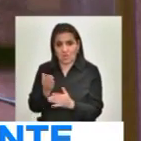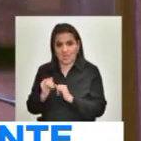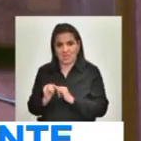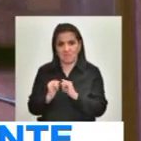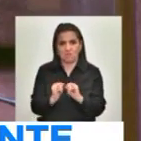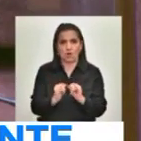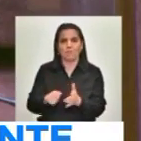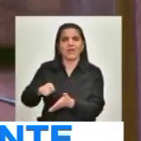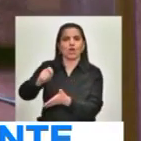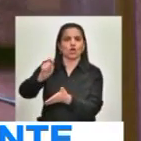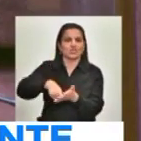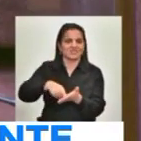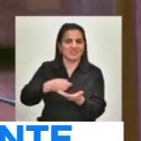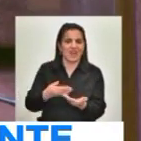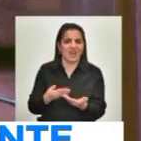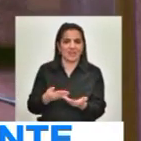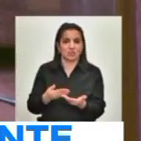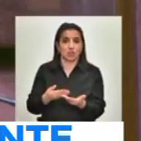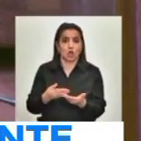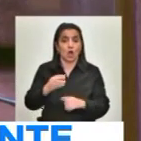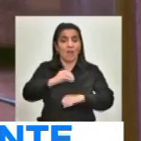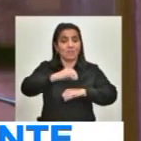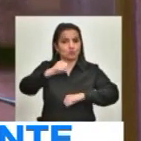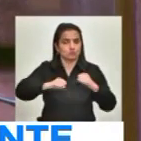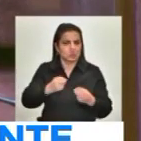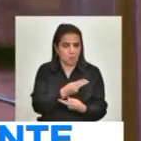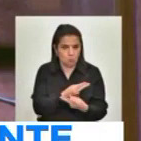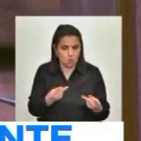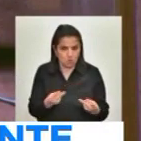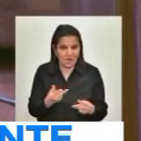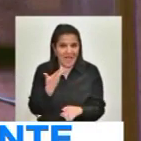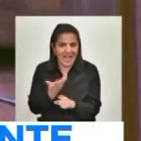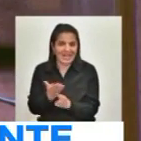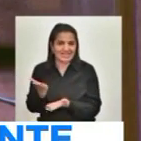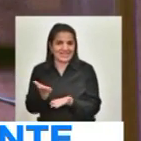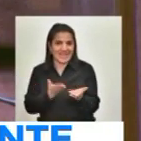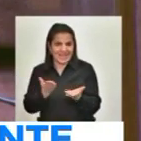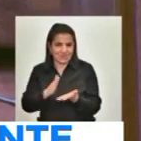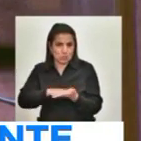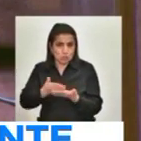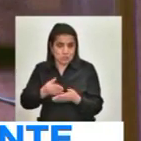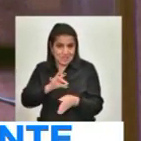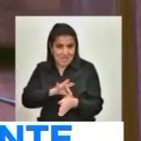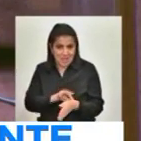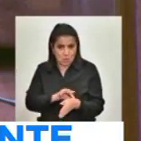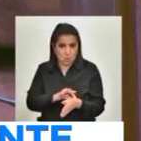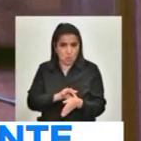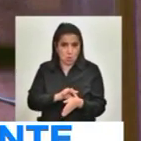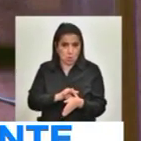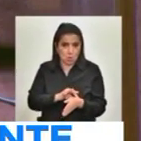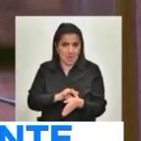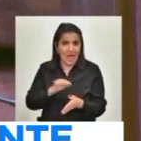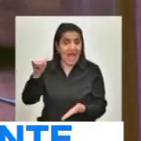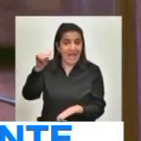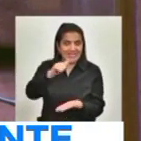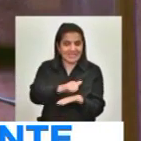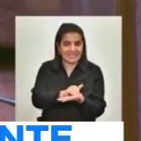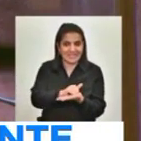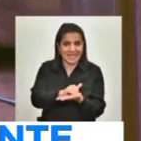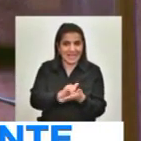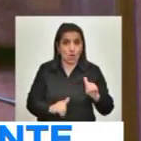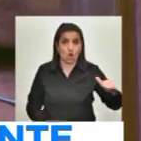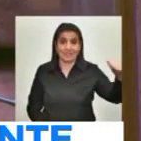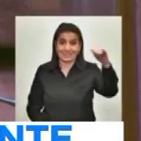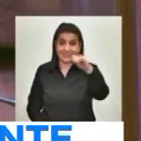los contratos o licitaciones vigentes que tiene el Servicio de Salud Aysén con la empresa Aerotaxis del Sur. Se indiquen los costos